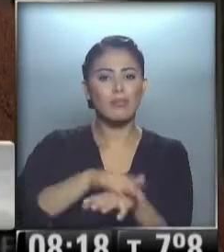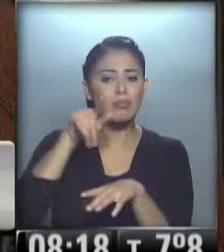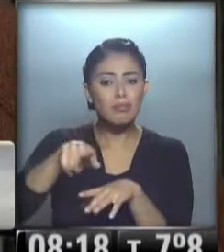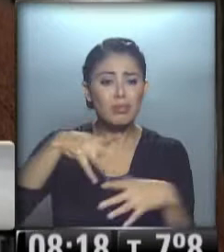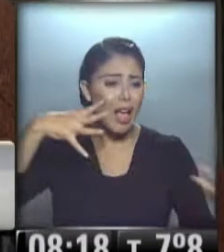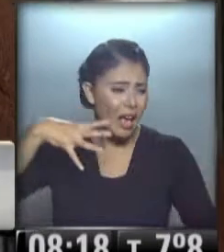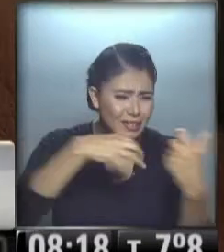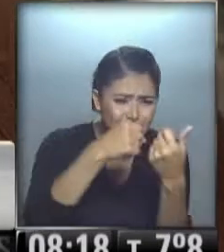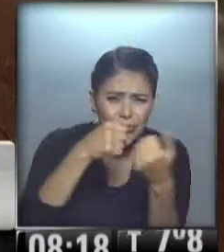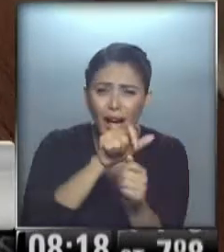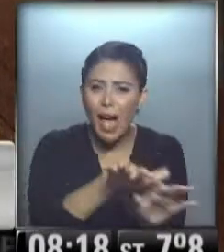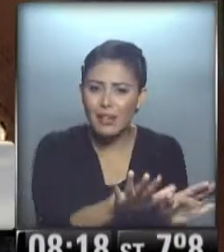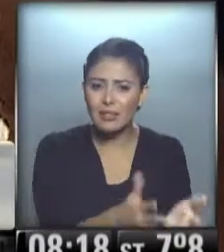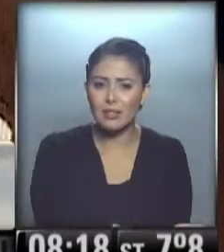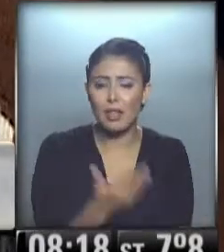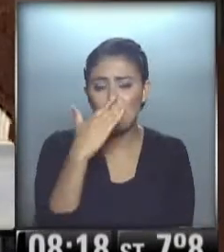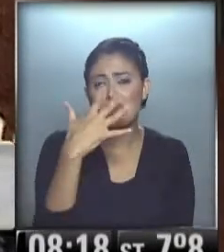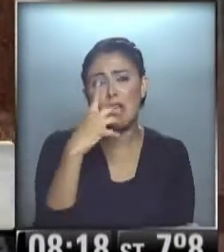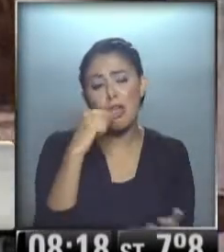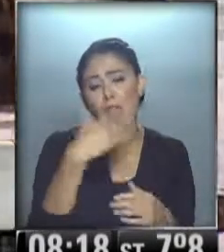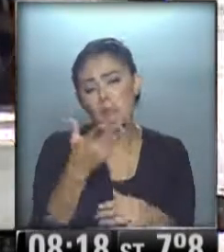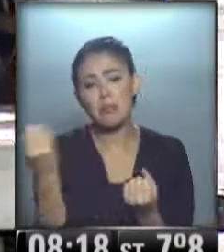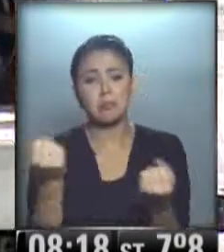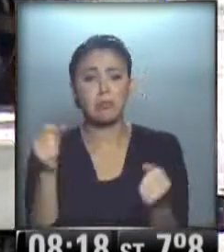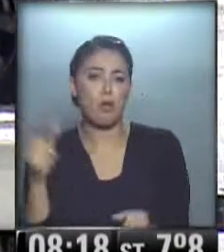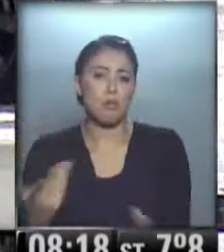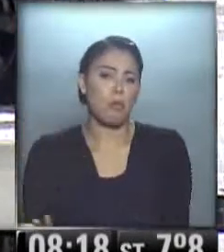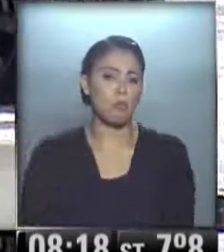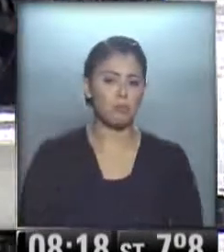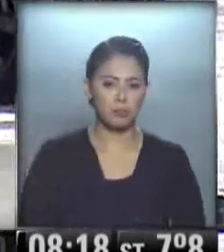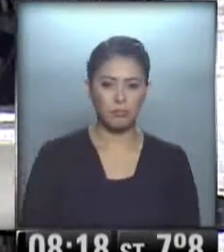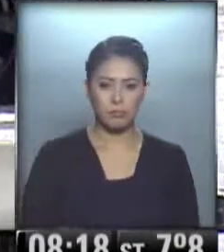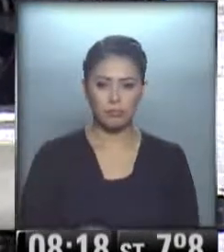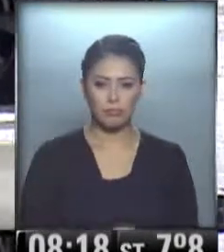este tipo de accidente y a los 5 días anda manejando como cualquier hijo de vecino.